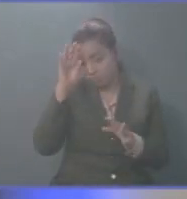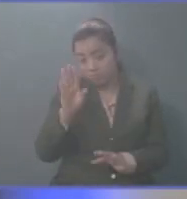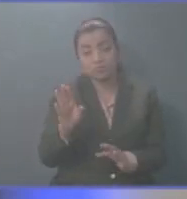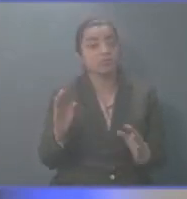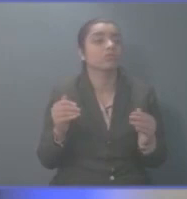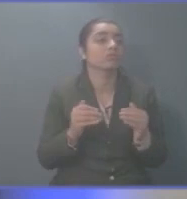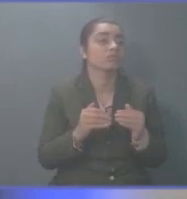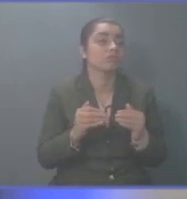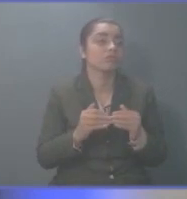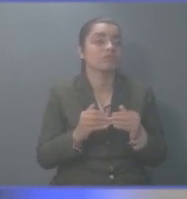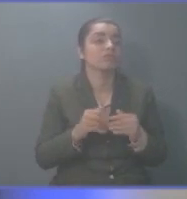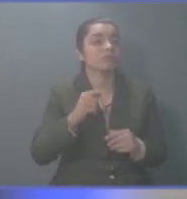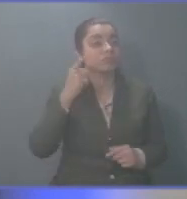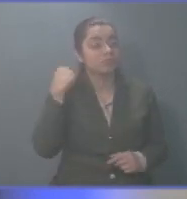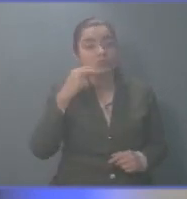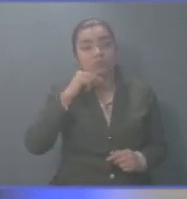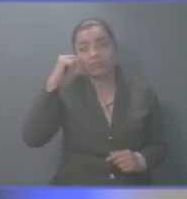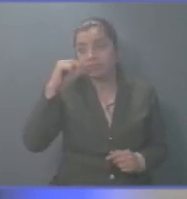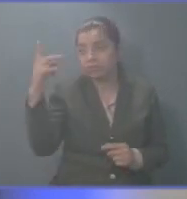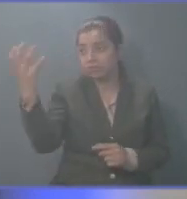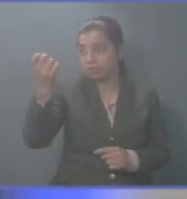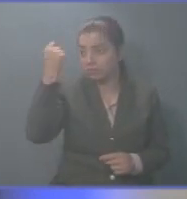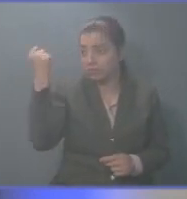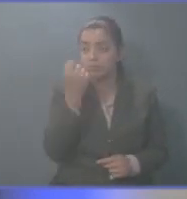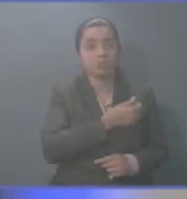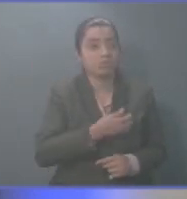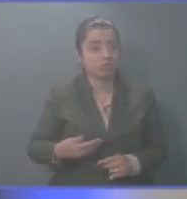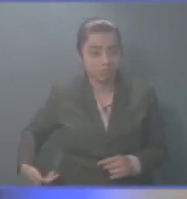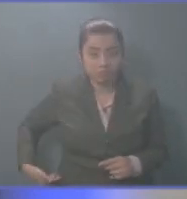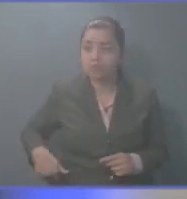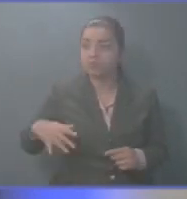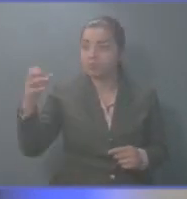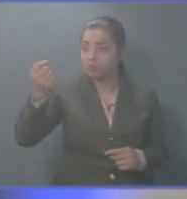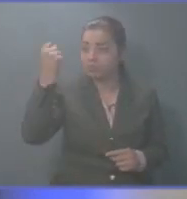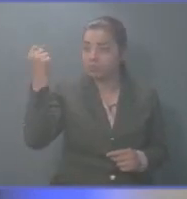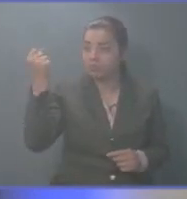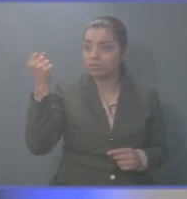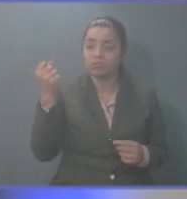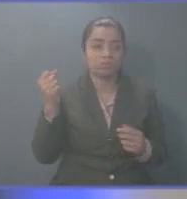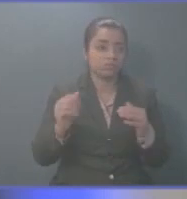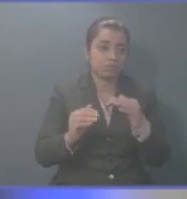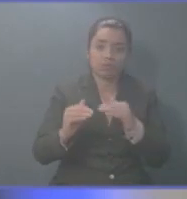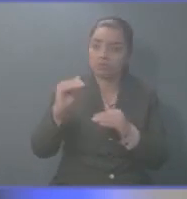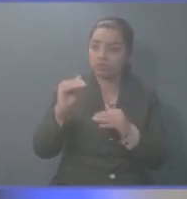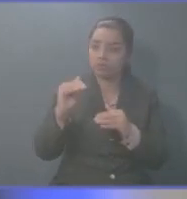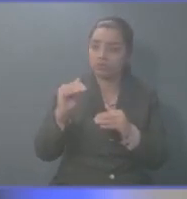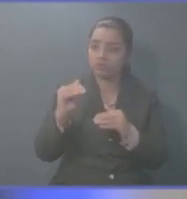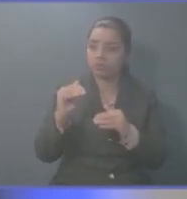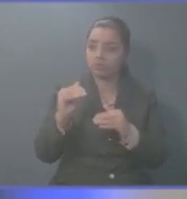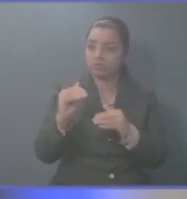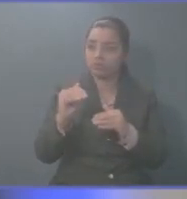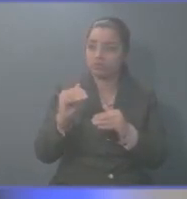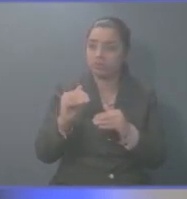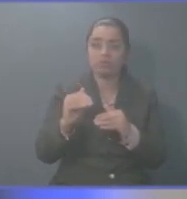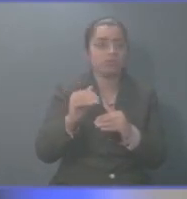popular, así como lo hicimos cuando el señor Bukele ganó la elección presidencial, sacándonos a nosotros un margen más o menos superior a